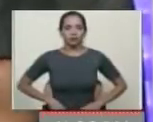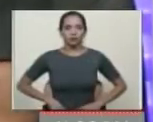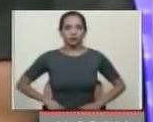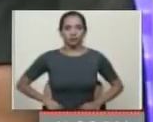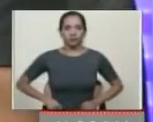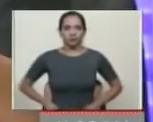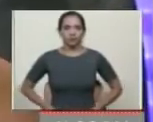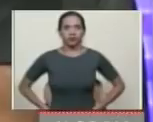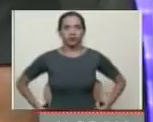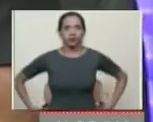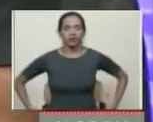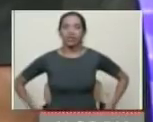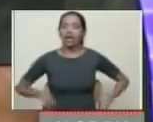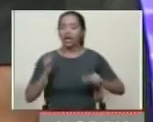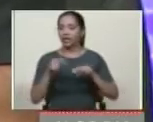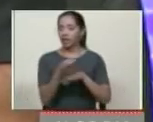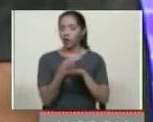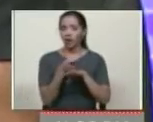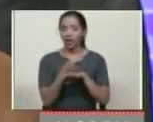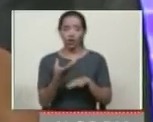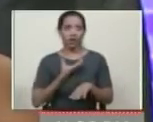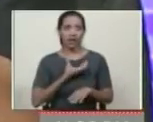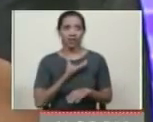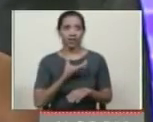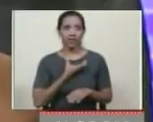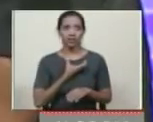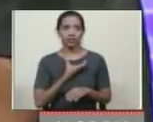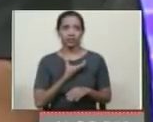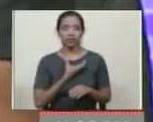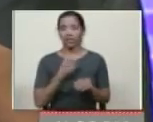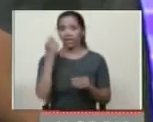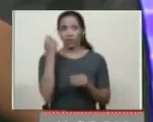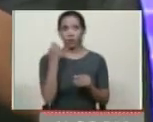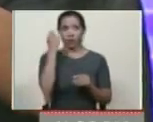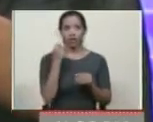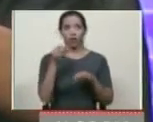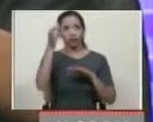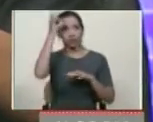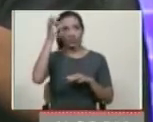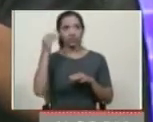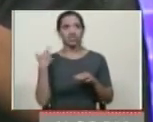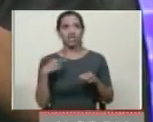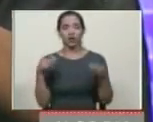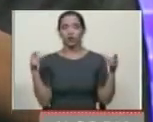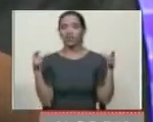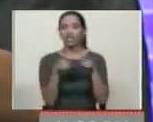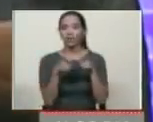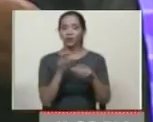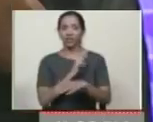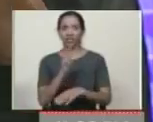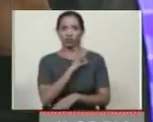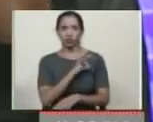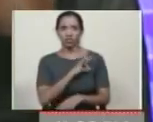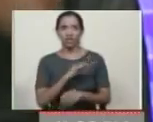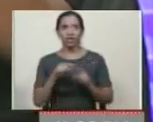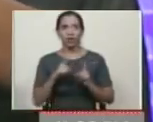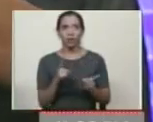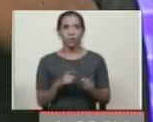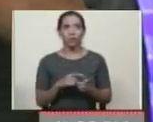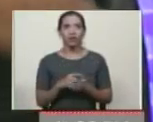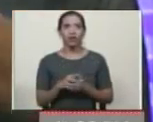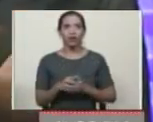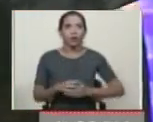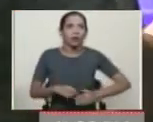aquí cada gobernador, cada alcalde, cada diputado, cada concejal tiene un equipo de redes sociales, pero tributan es para